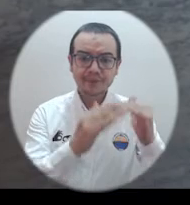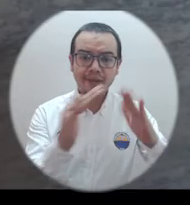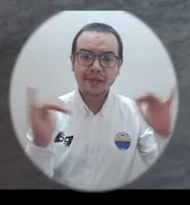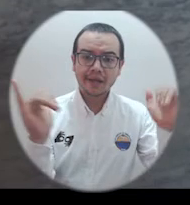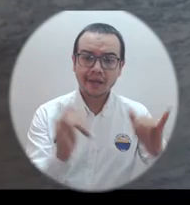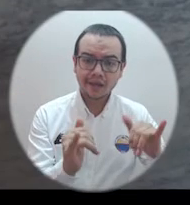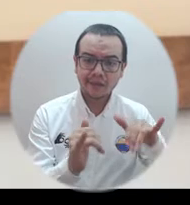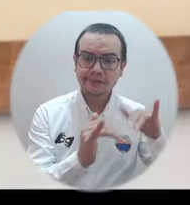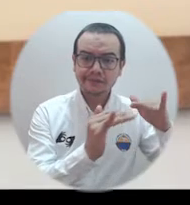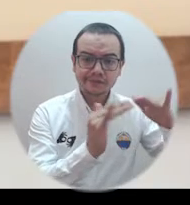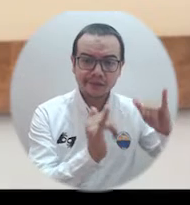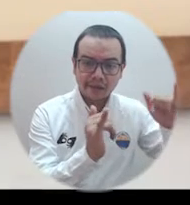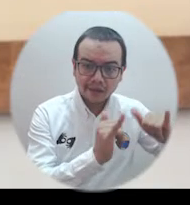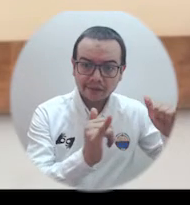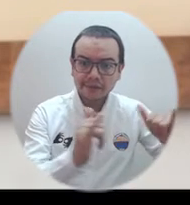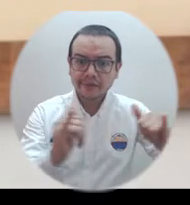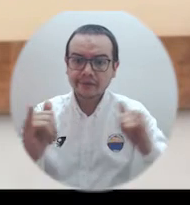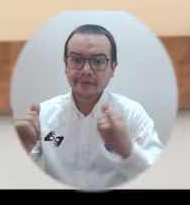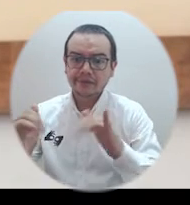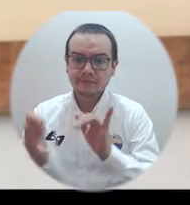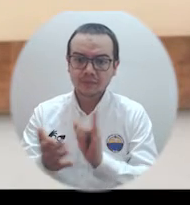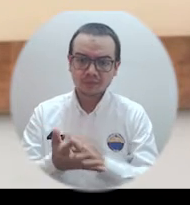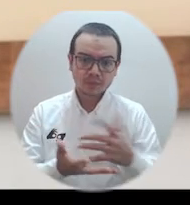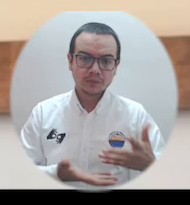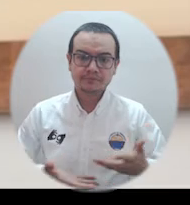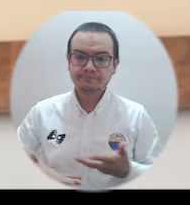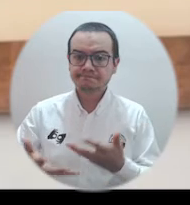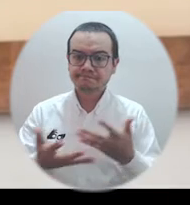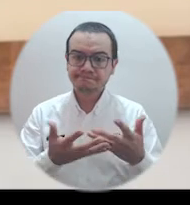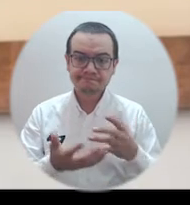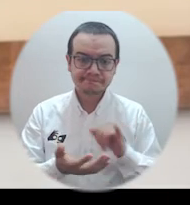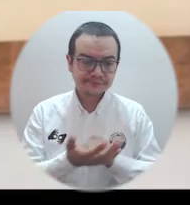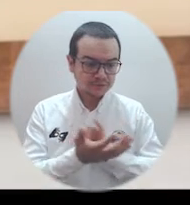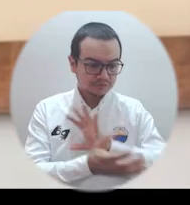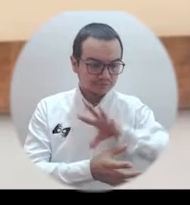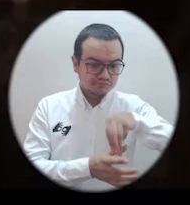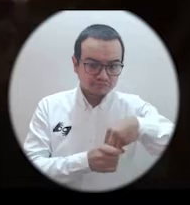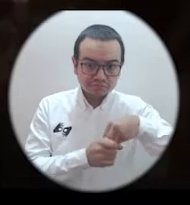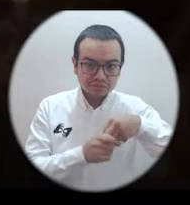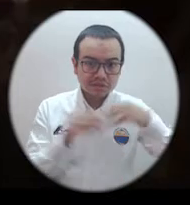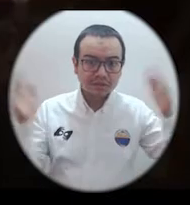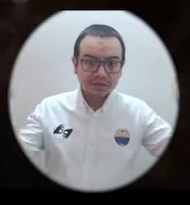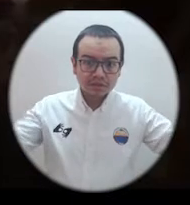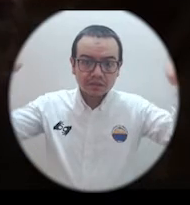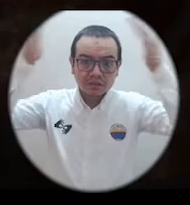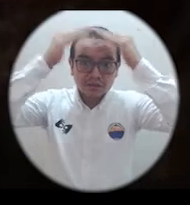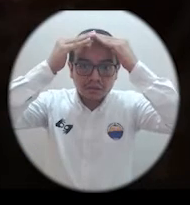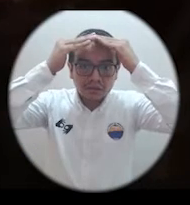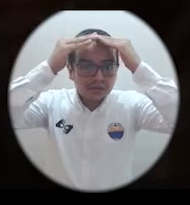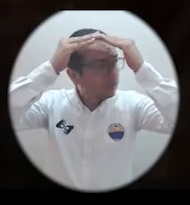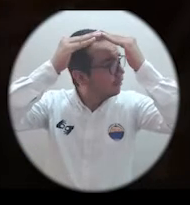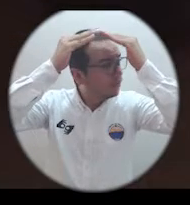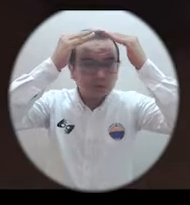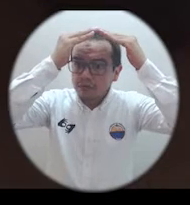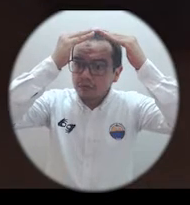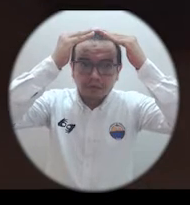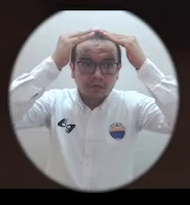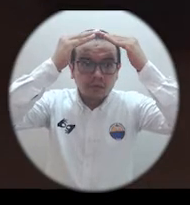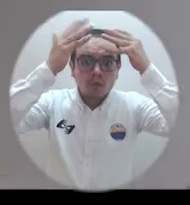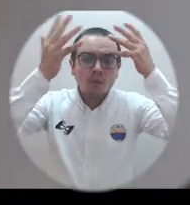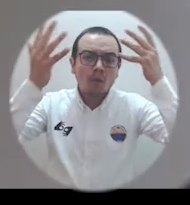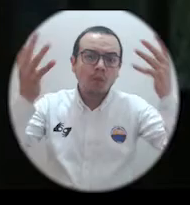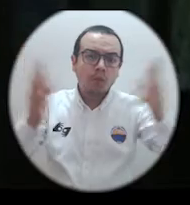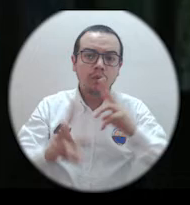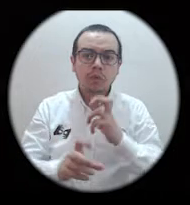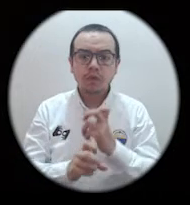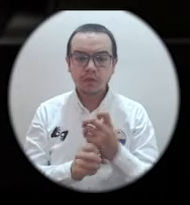contingencia sanitaria que estamos pasando por la cuarentena, y que el tema de estar dentro de las cuatro paredes genera en